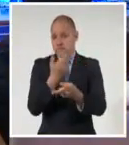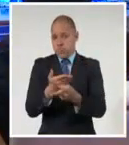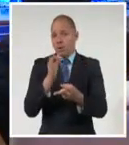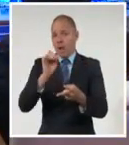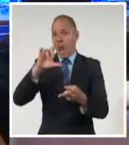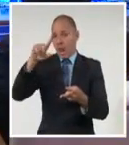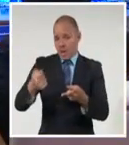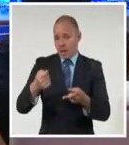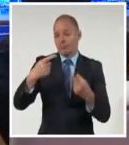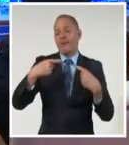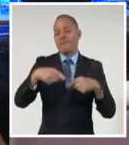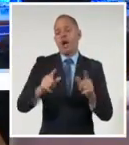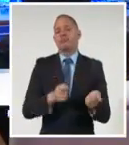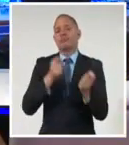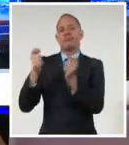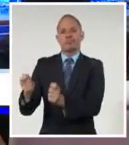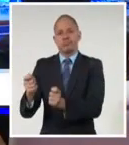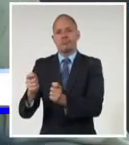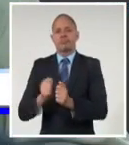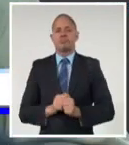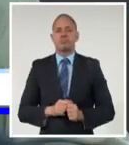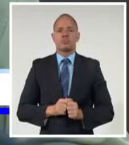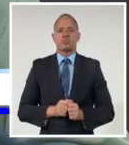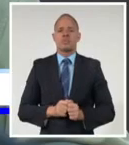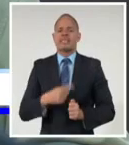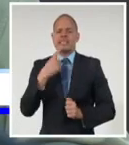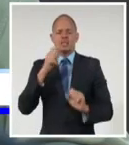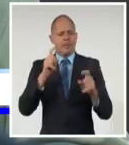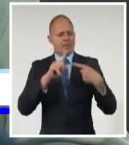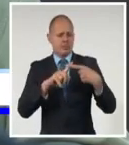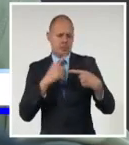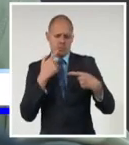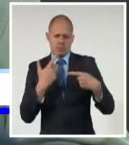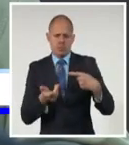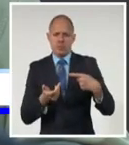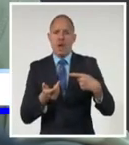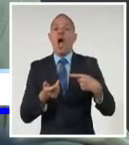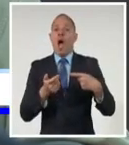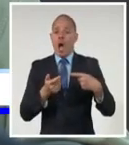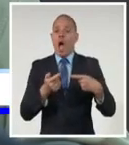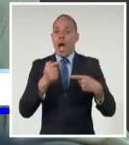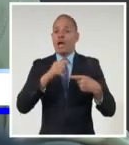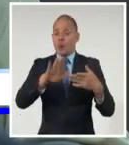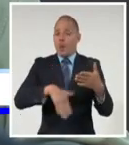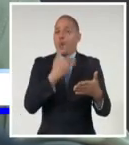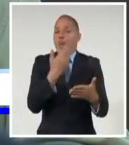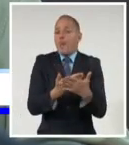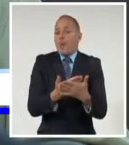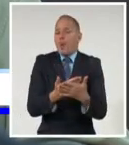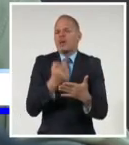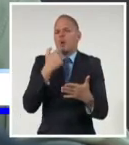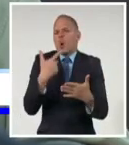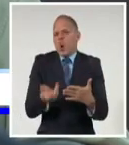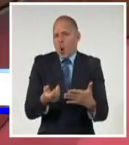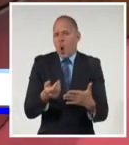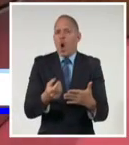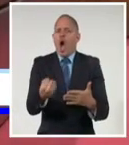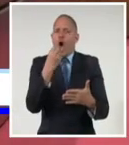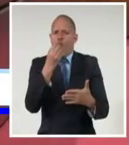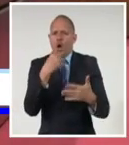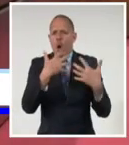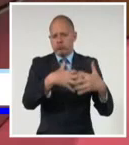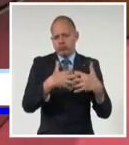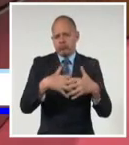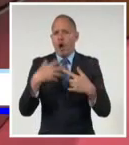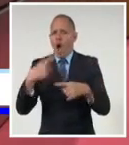su presentación al Parlamento. Así es, Giselle. El primero de ellos es el proyecto de ley de soberanía alimentaria y seguridad alimentaria y